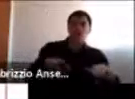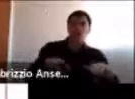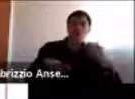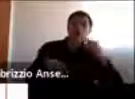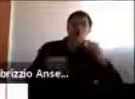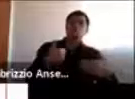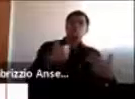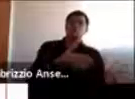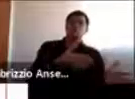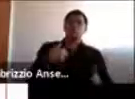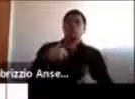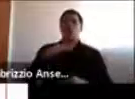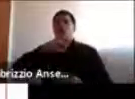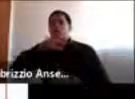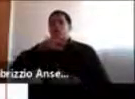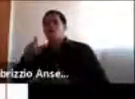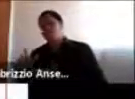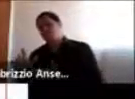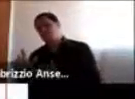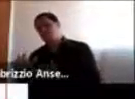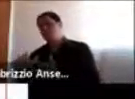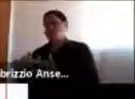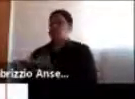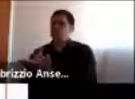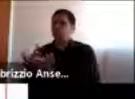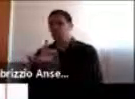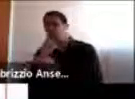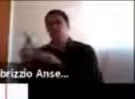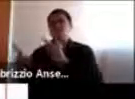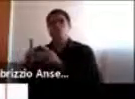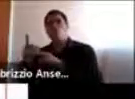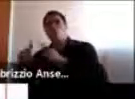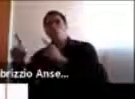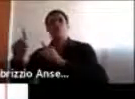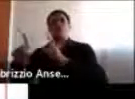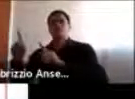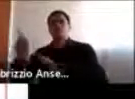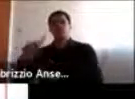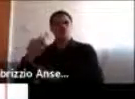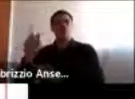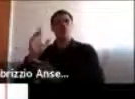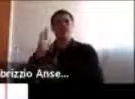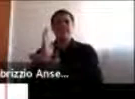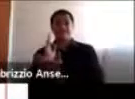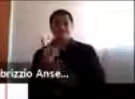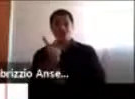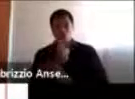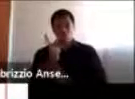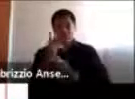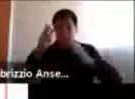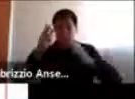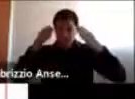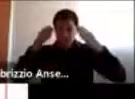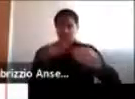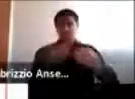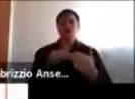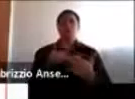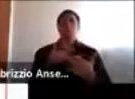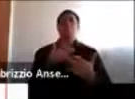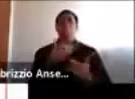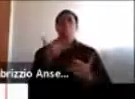juntos el adulto también comprende el juego sabe de qué se trata ¿cierto? y de esa forma también puede ayudar un poco más al niño